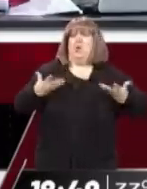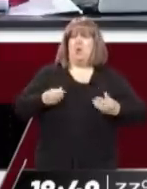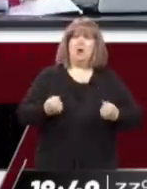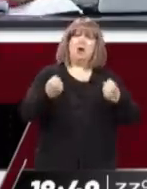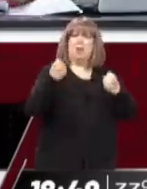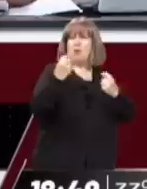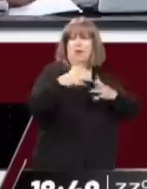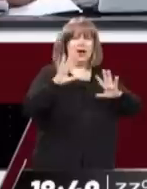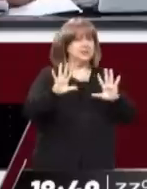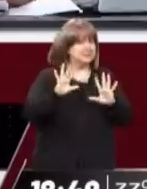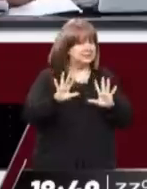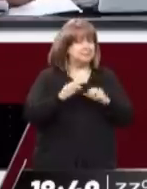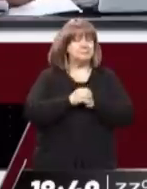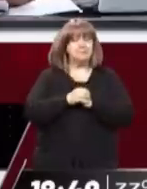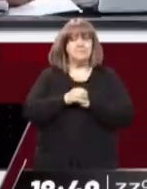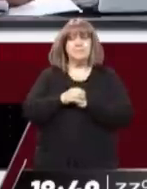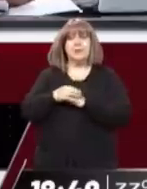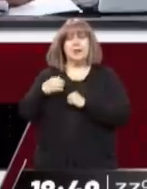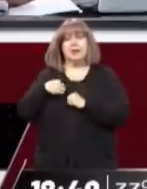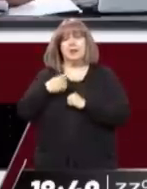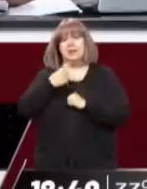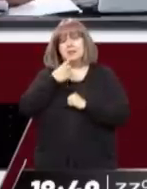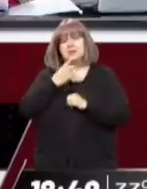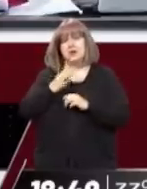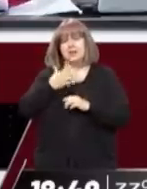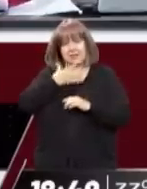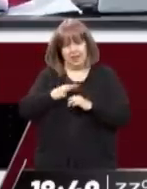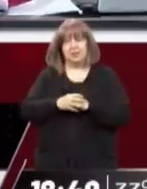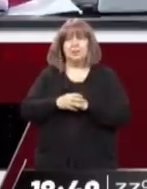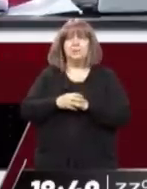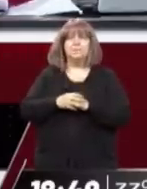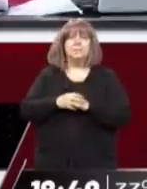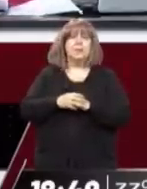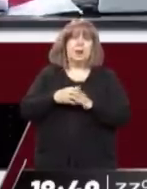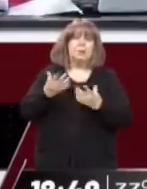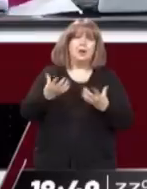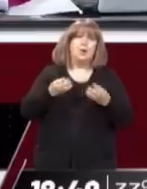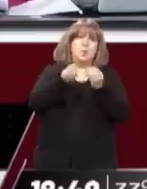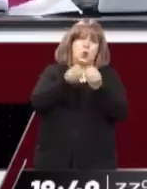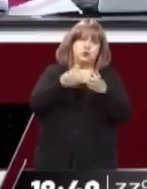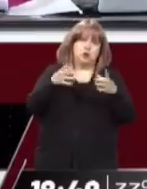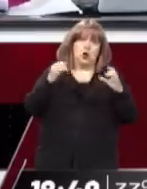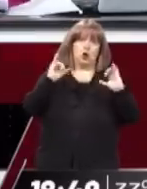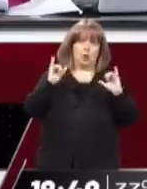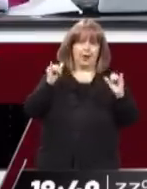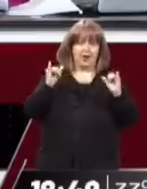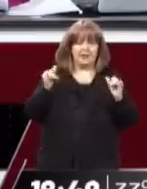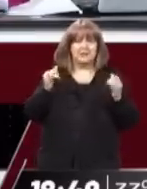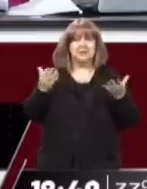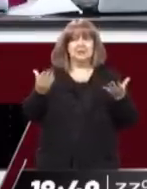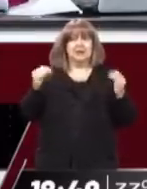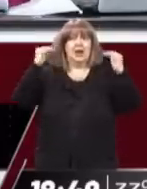varones, esto que vos describías, digo, pero también, a ver, convengamos que habían muchos adolescentes o hay muchos adolescentes que están pasando por la